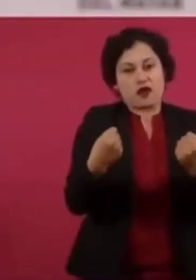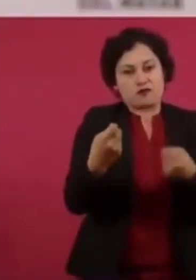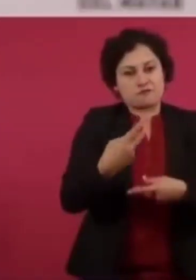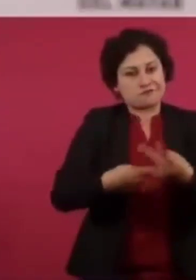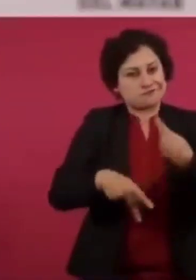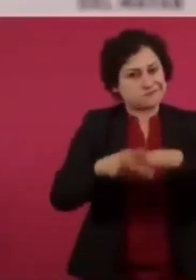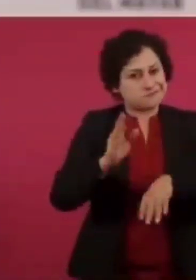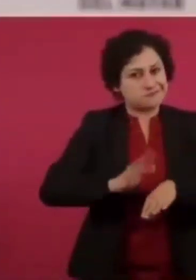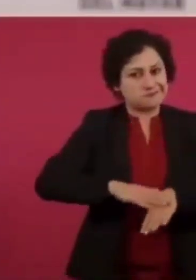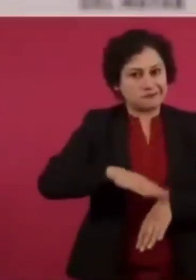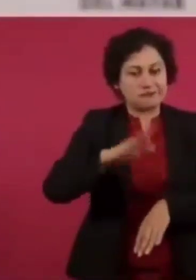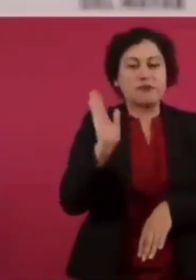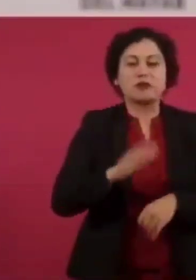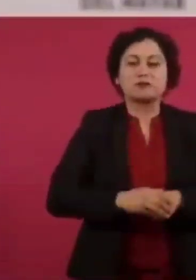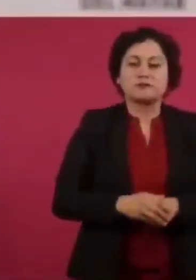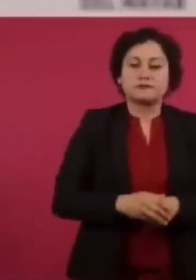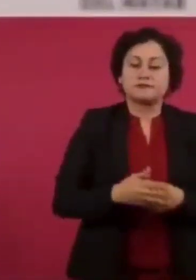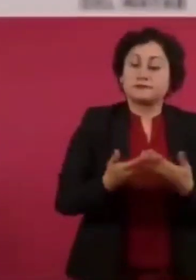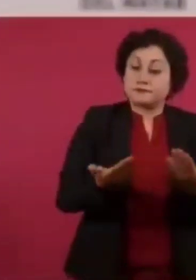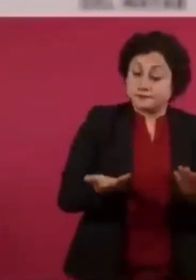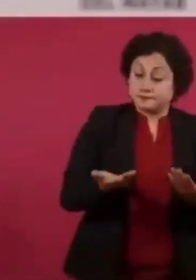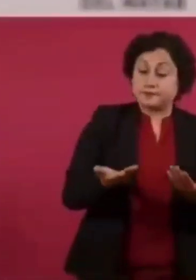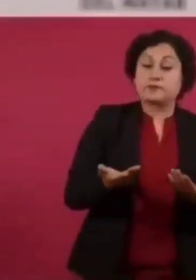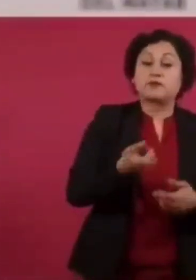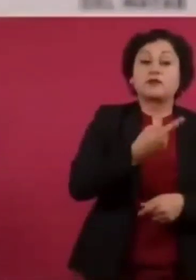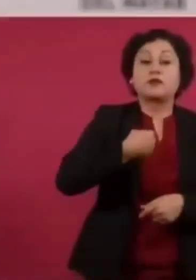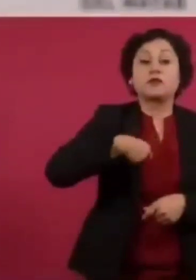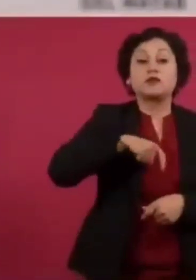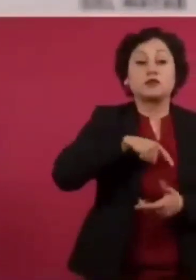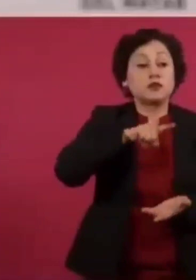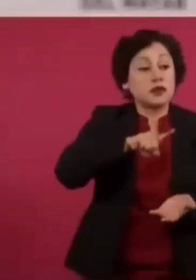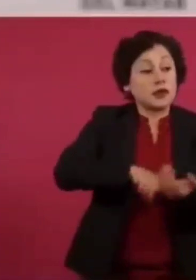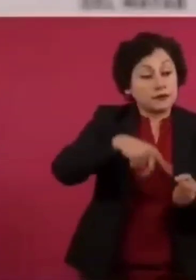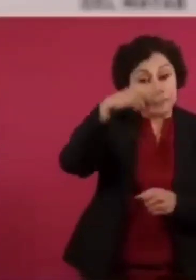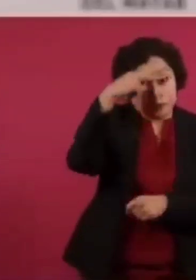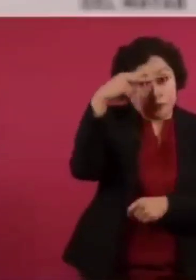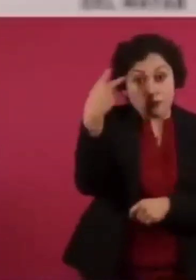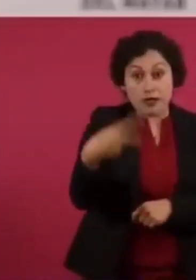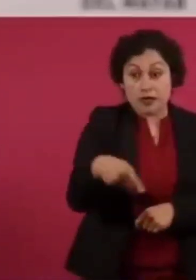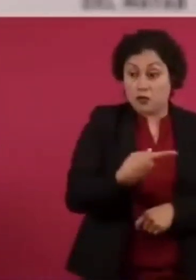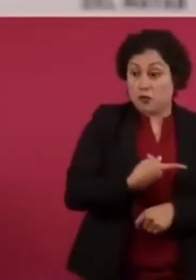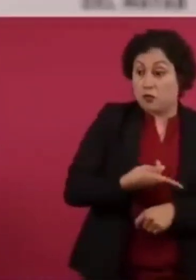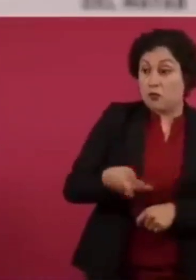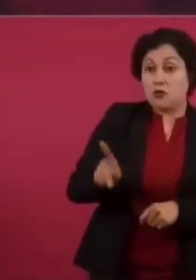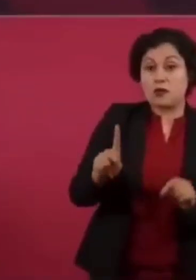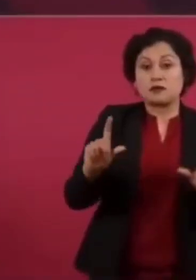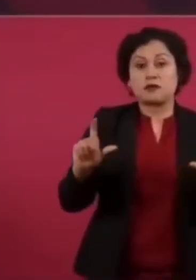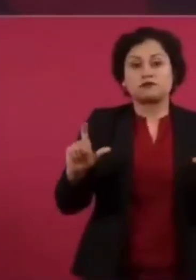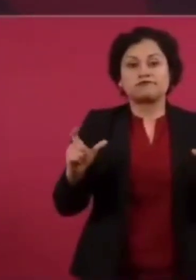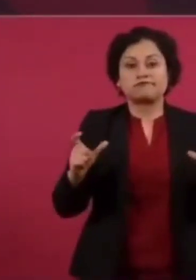Hemos logrado reducir la pobreza.